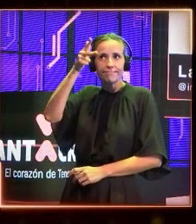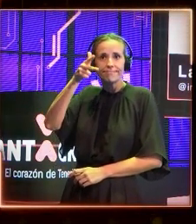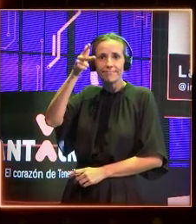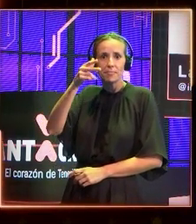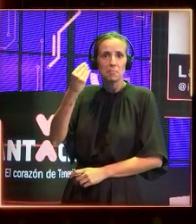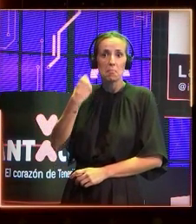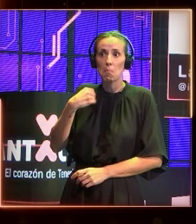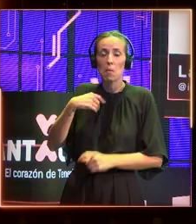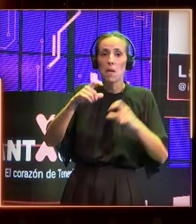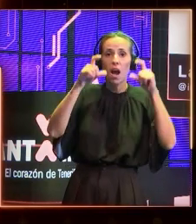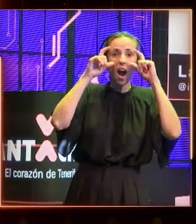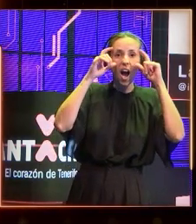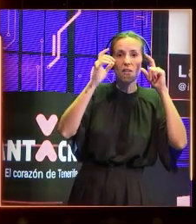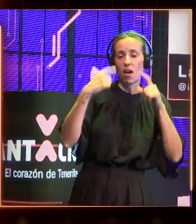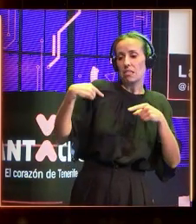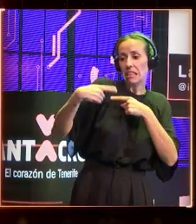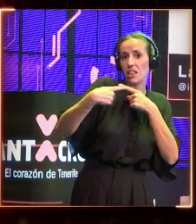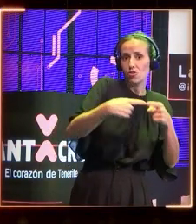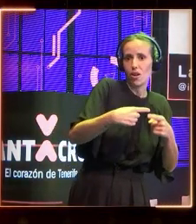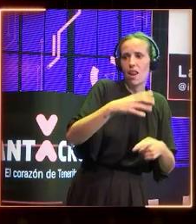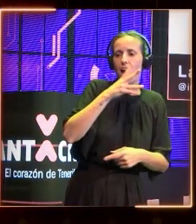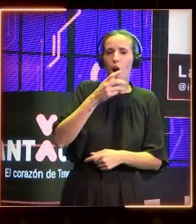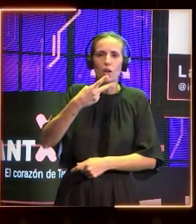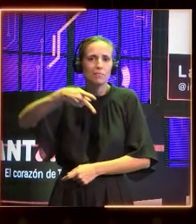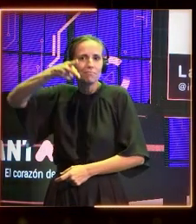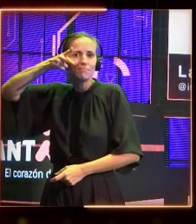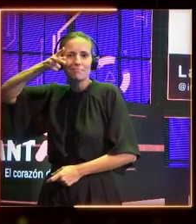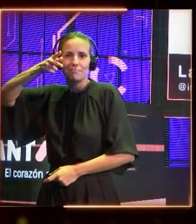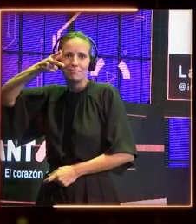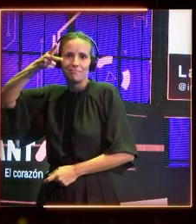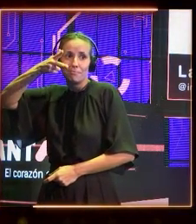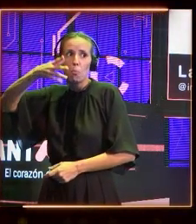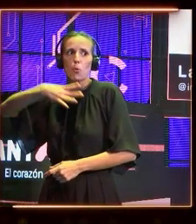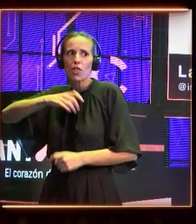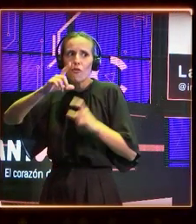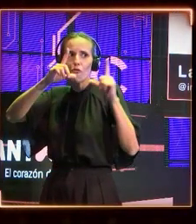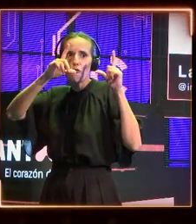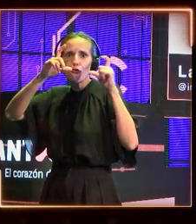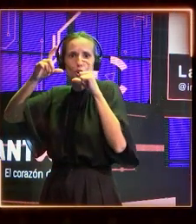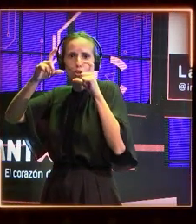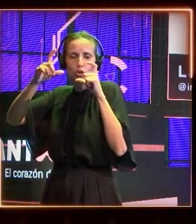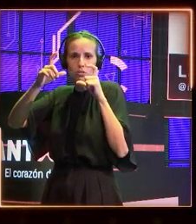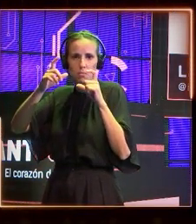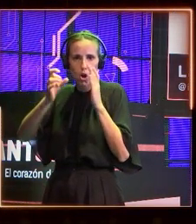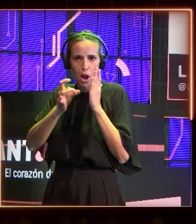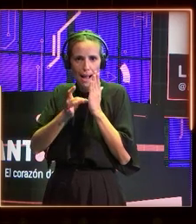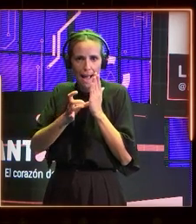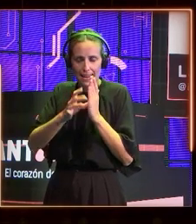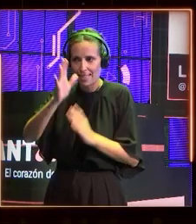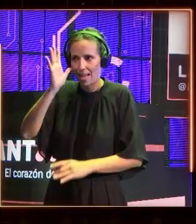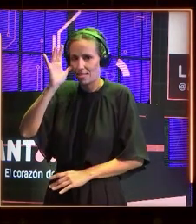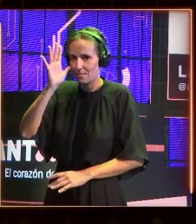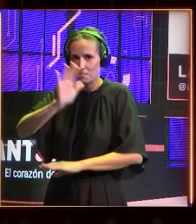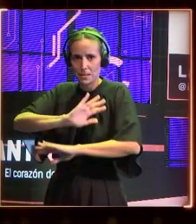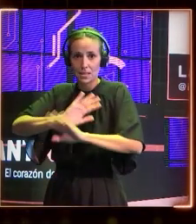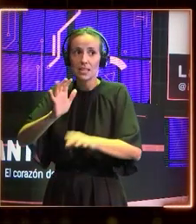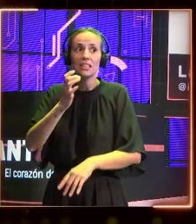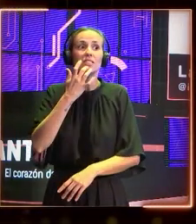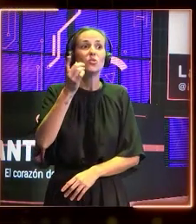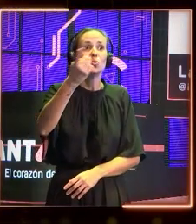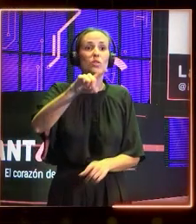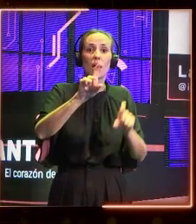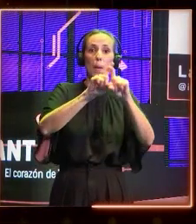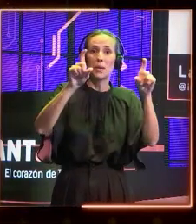rayan tradicionales y que en este caso por el momento nos permiten tomar fotografías a una calidad impresionante si pasáis por alguna óptica